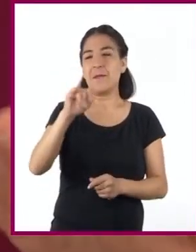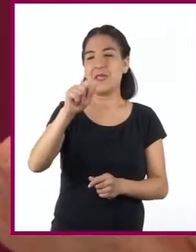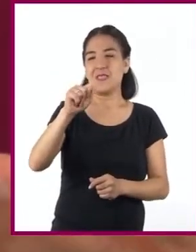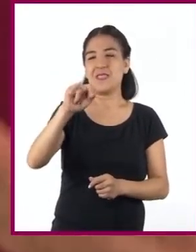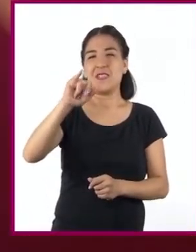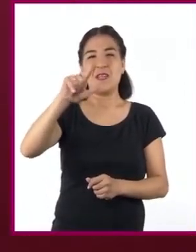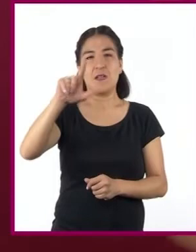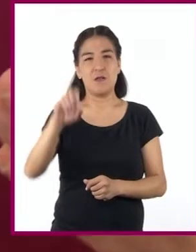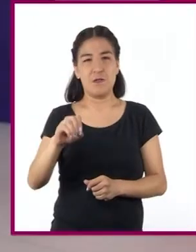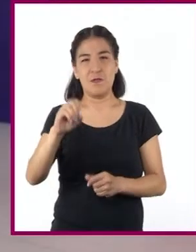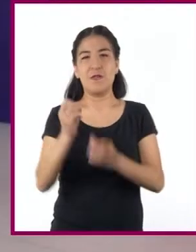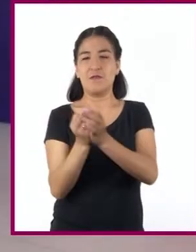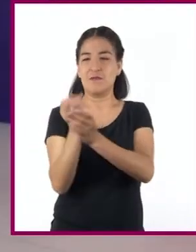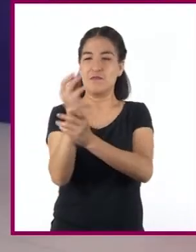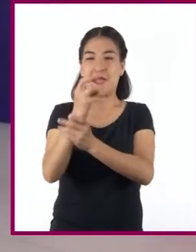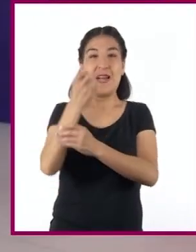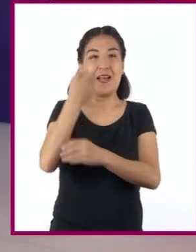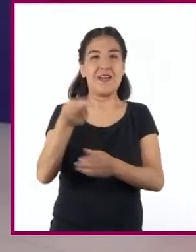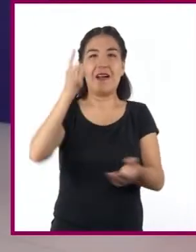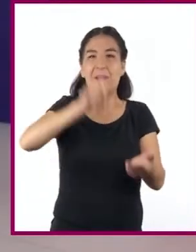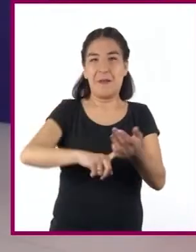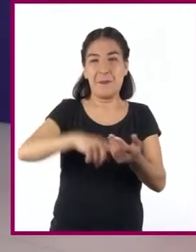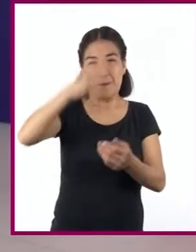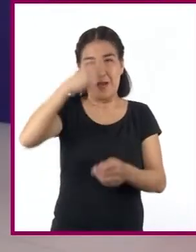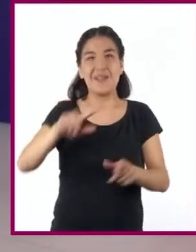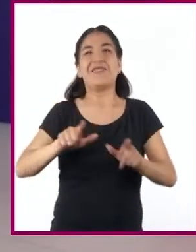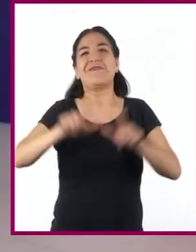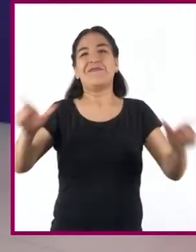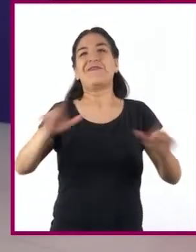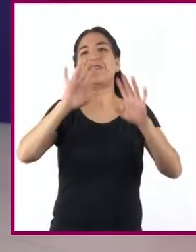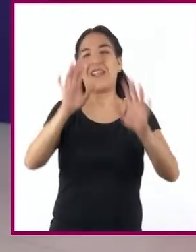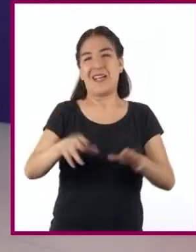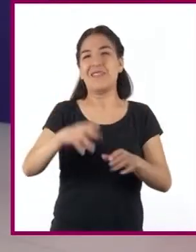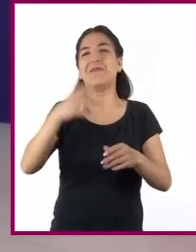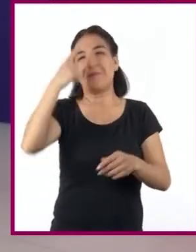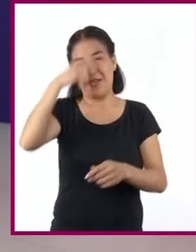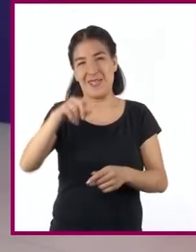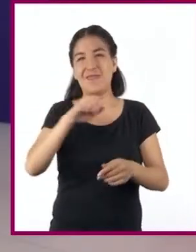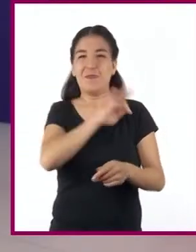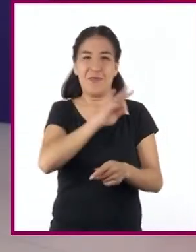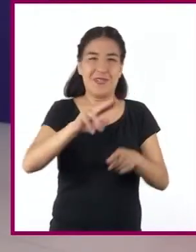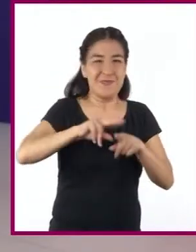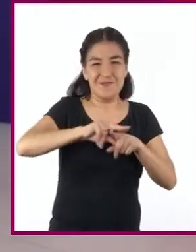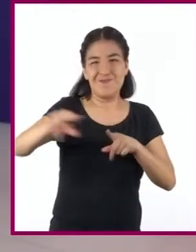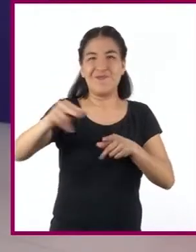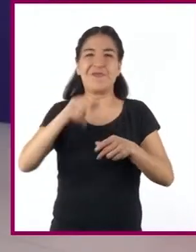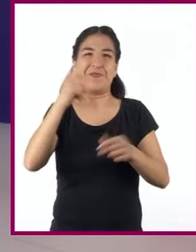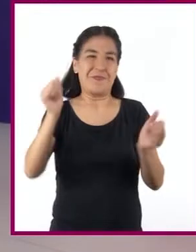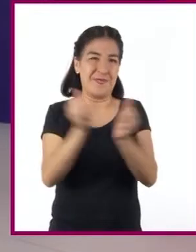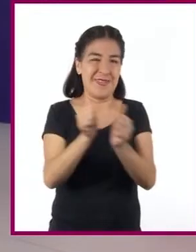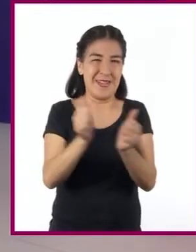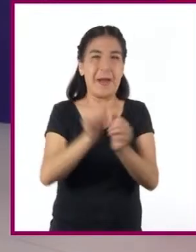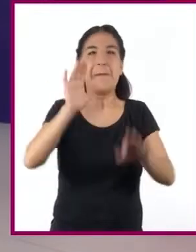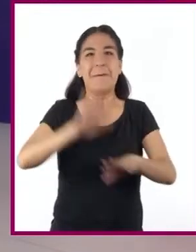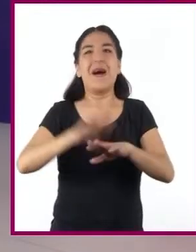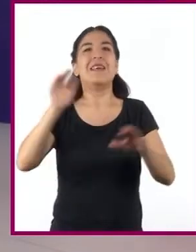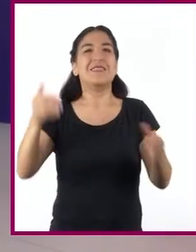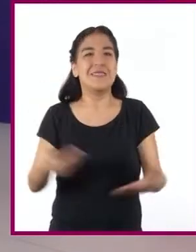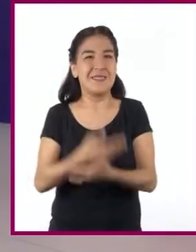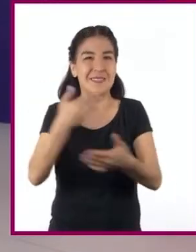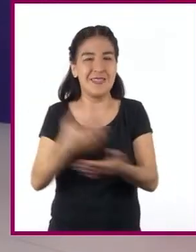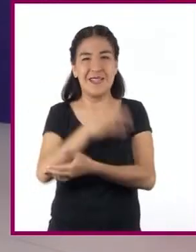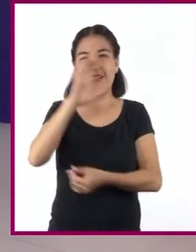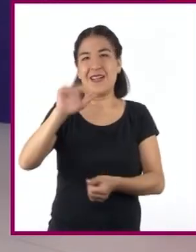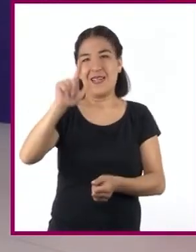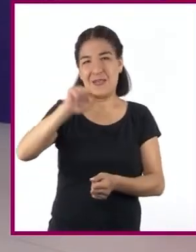es donde se encuentran los óvulos listos para ser fecundados. Existen otras diferencias, pero en esencia, las